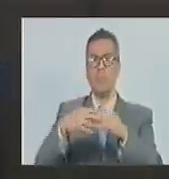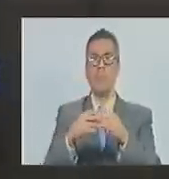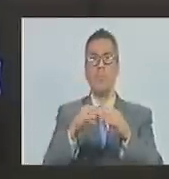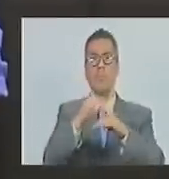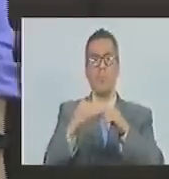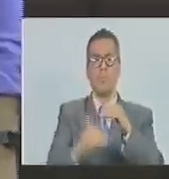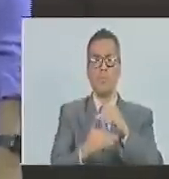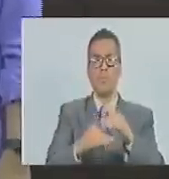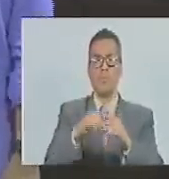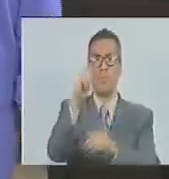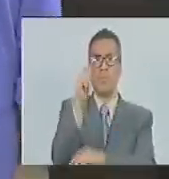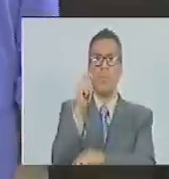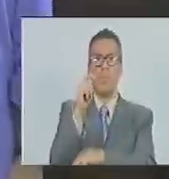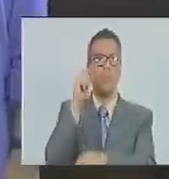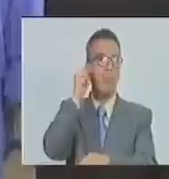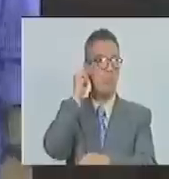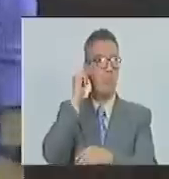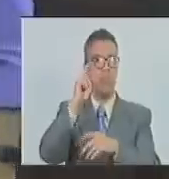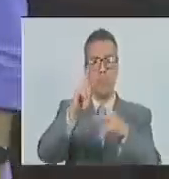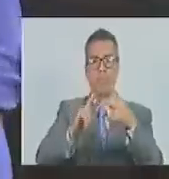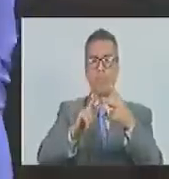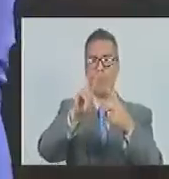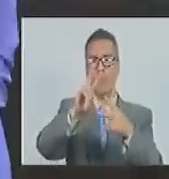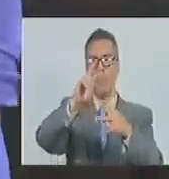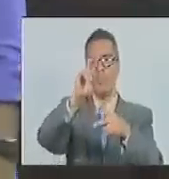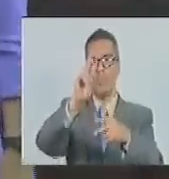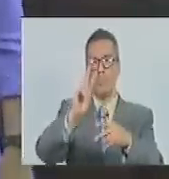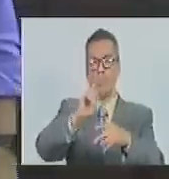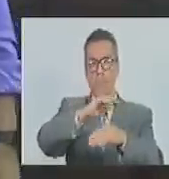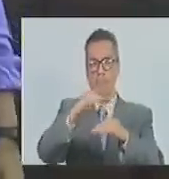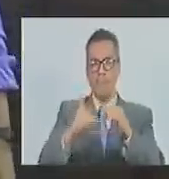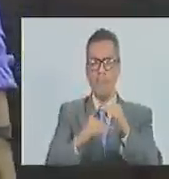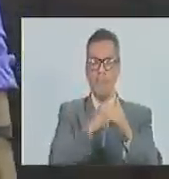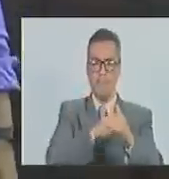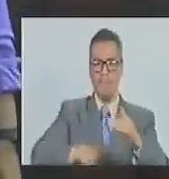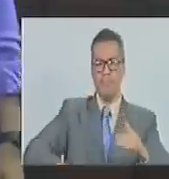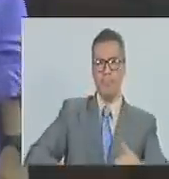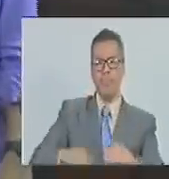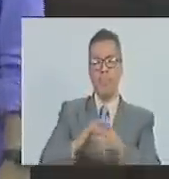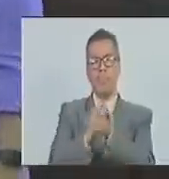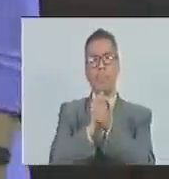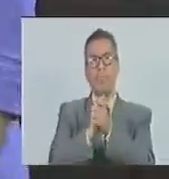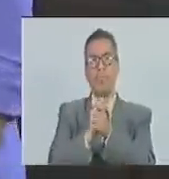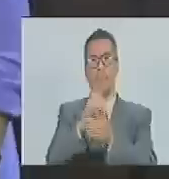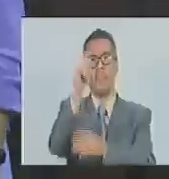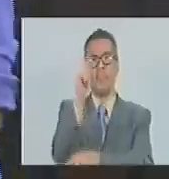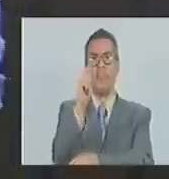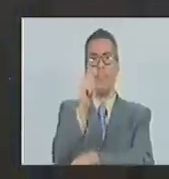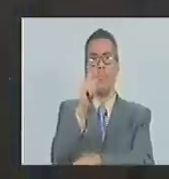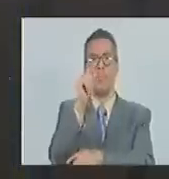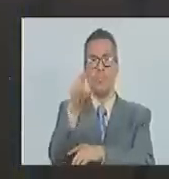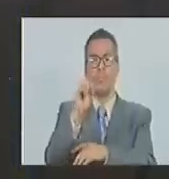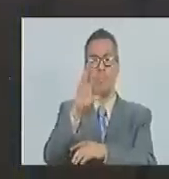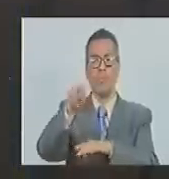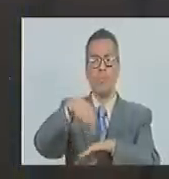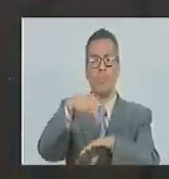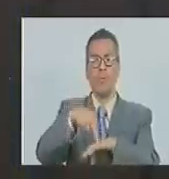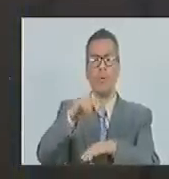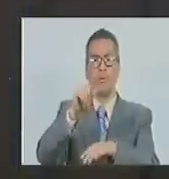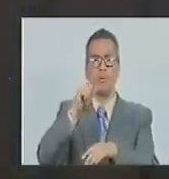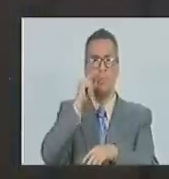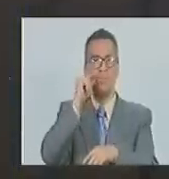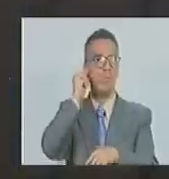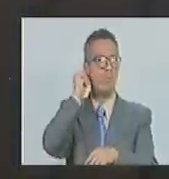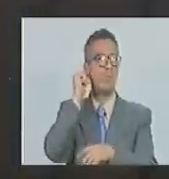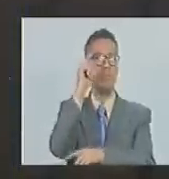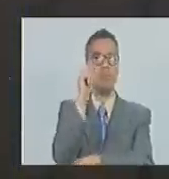queridísima diputada segunda vicepresidenta América Pérez, amigos parlamentarios, diputados de esta honorable Asamblea Nacional.